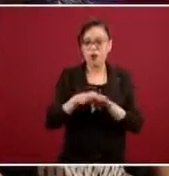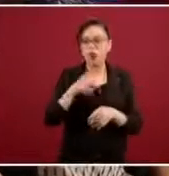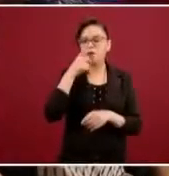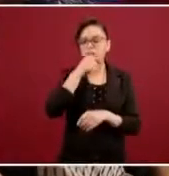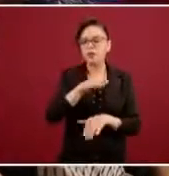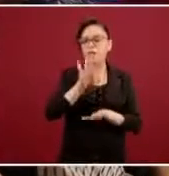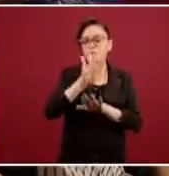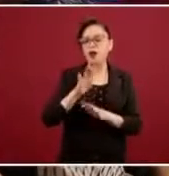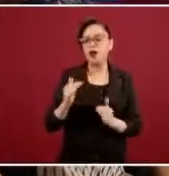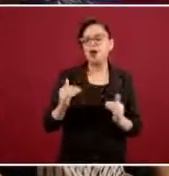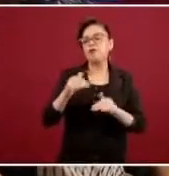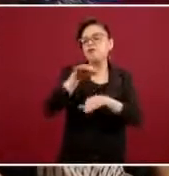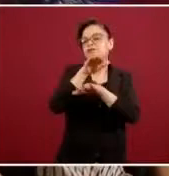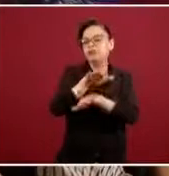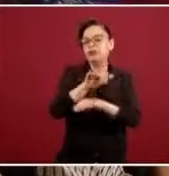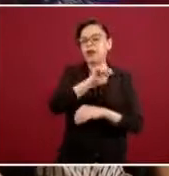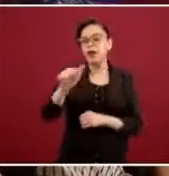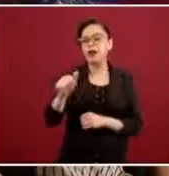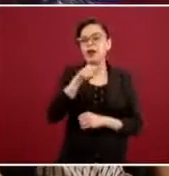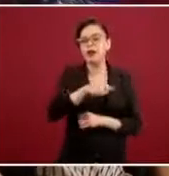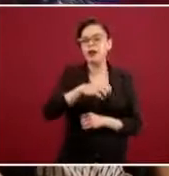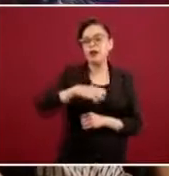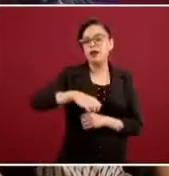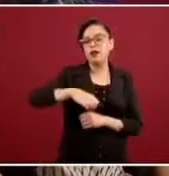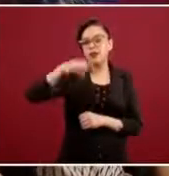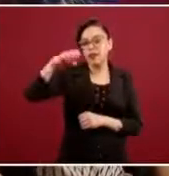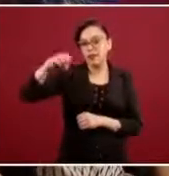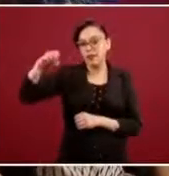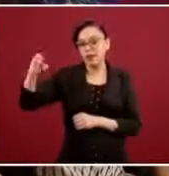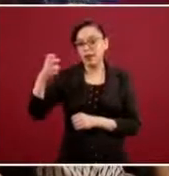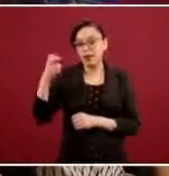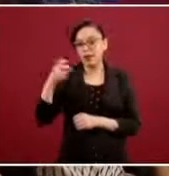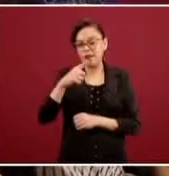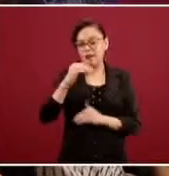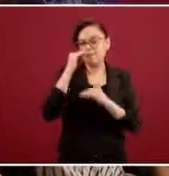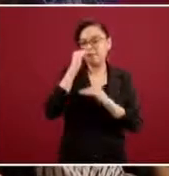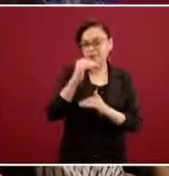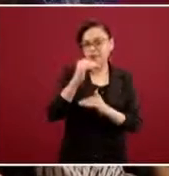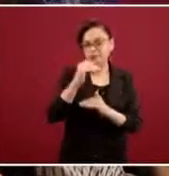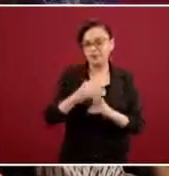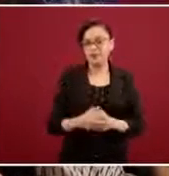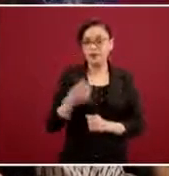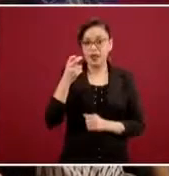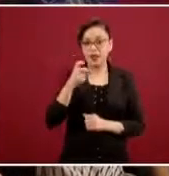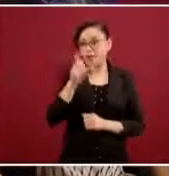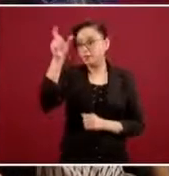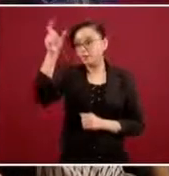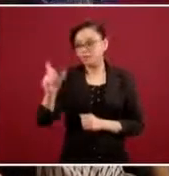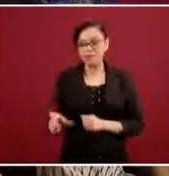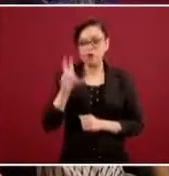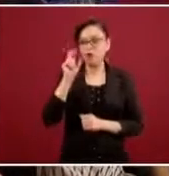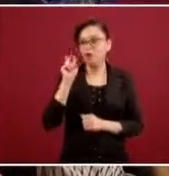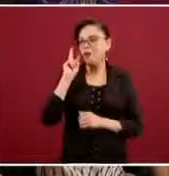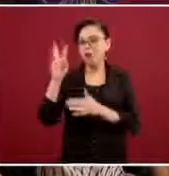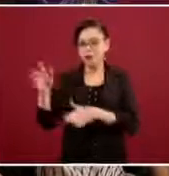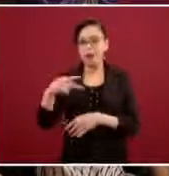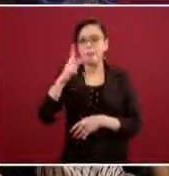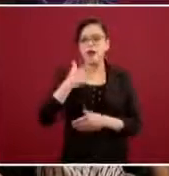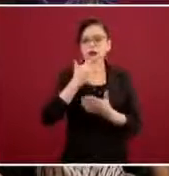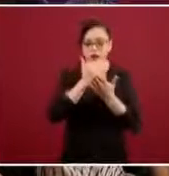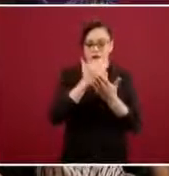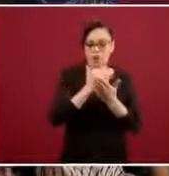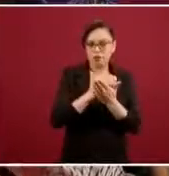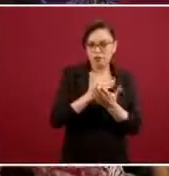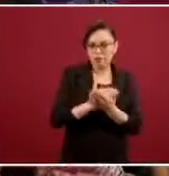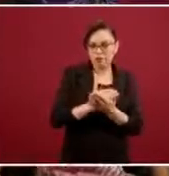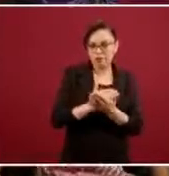caso estandarización por la diversidad geográfica. Eso es lo que no se ve aquí, está descrito en el manual, entonces no se